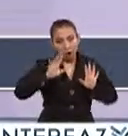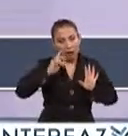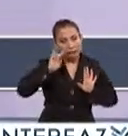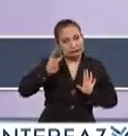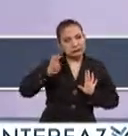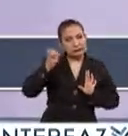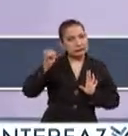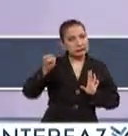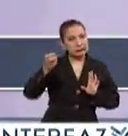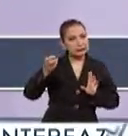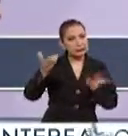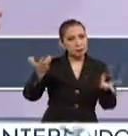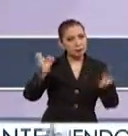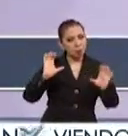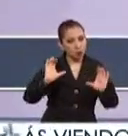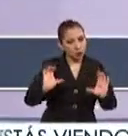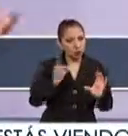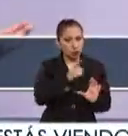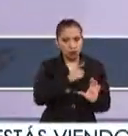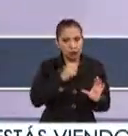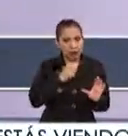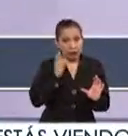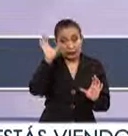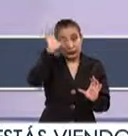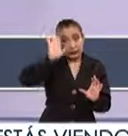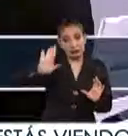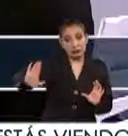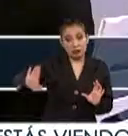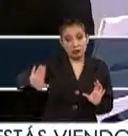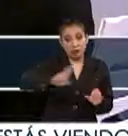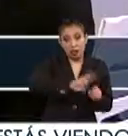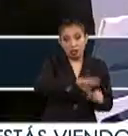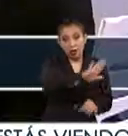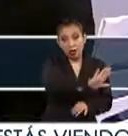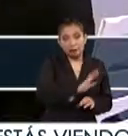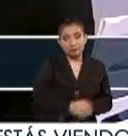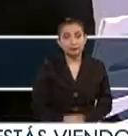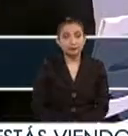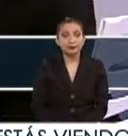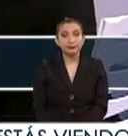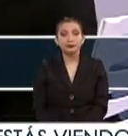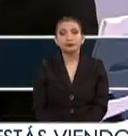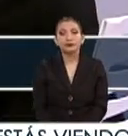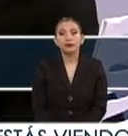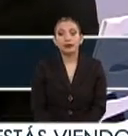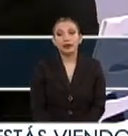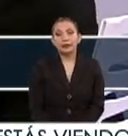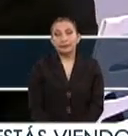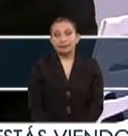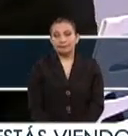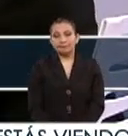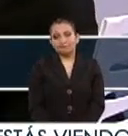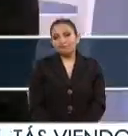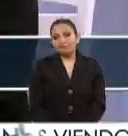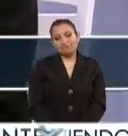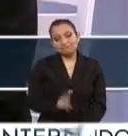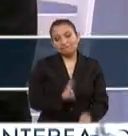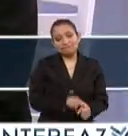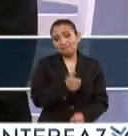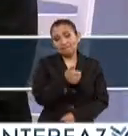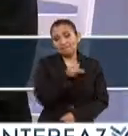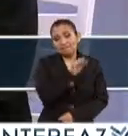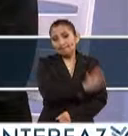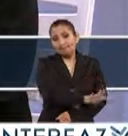que esto es una cuestión pues, científica de la naturaleza, ¿no? Parte de nuestra geografía? Pues sí, es parte de la